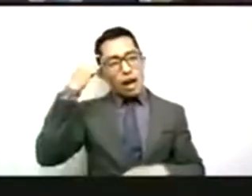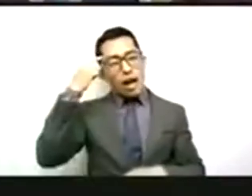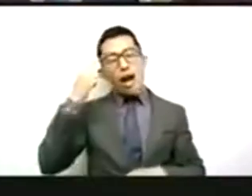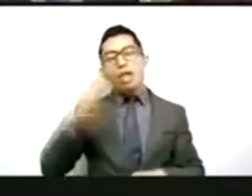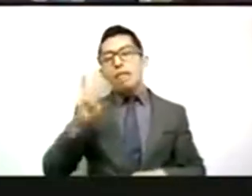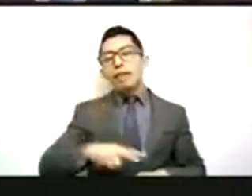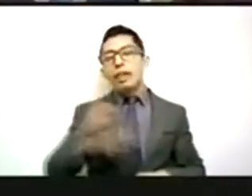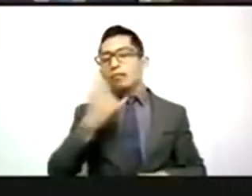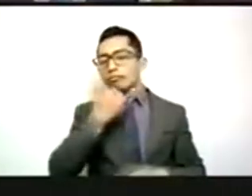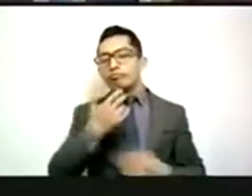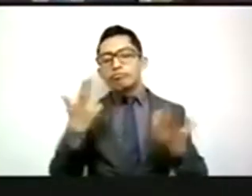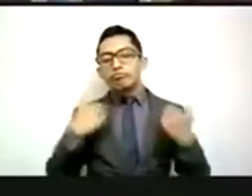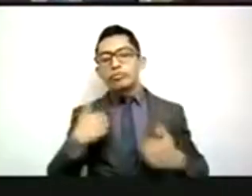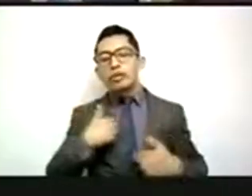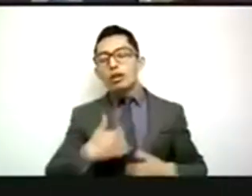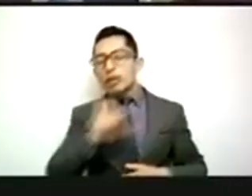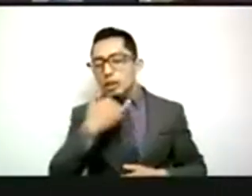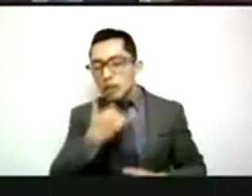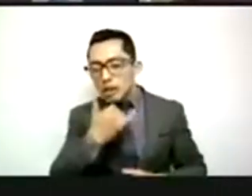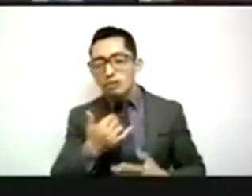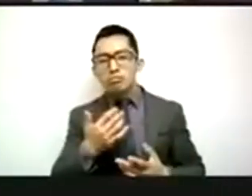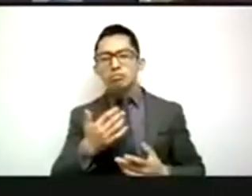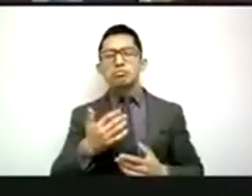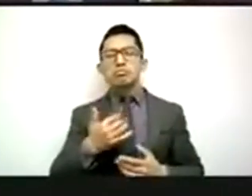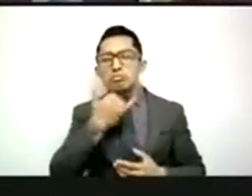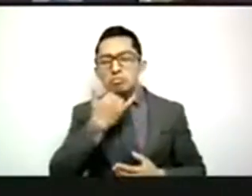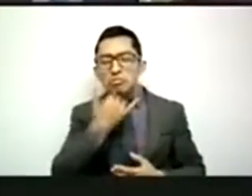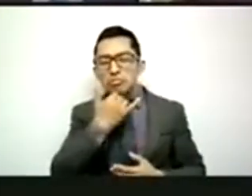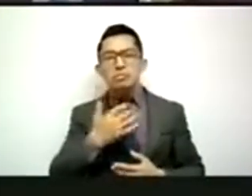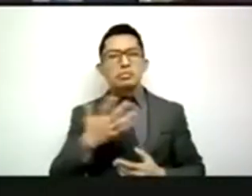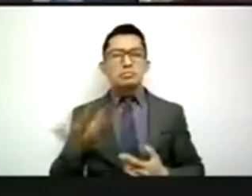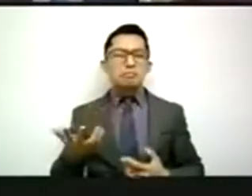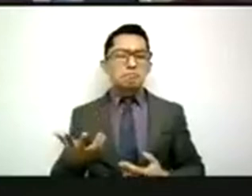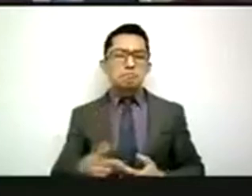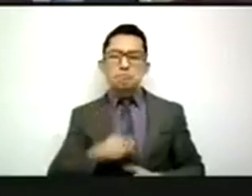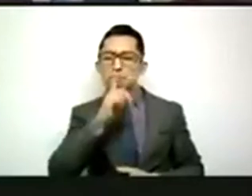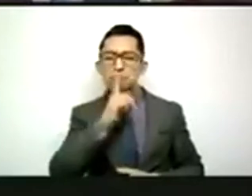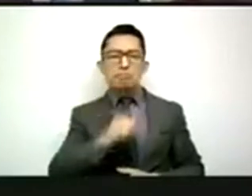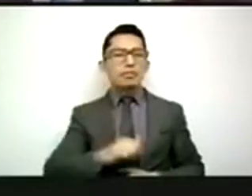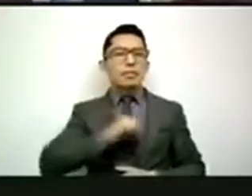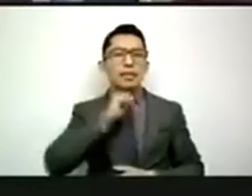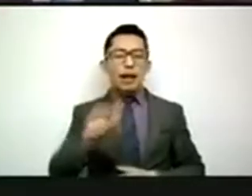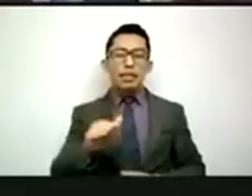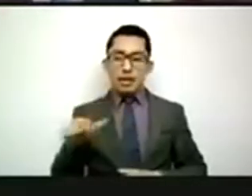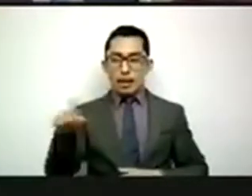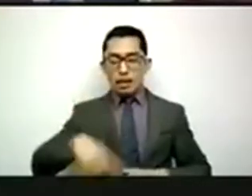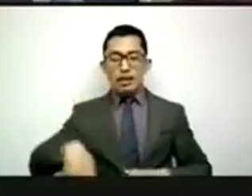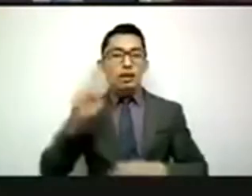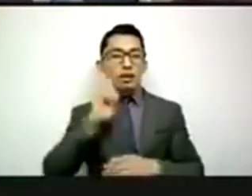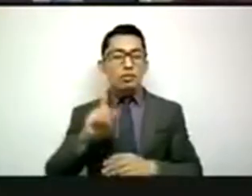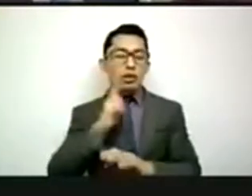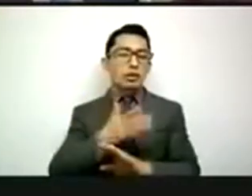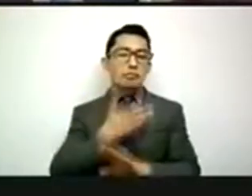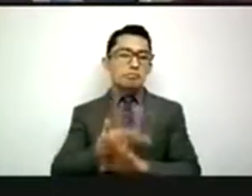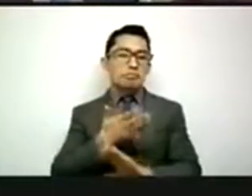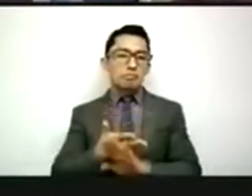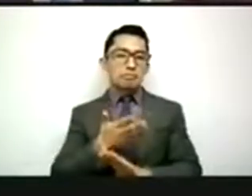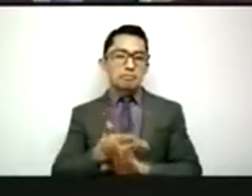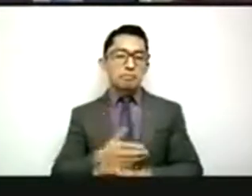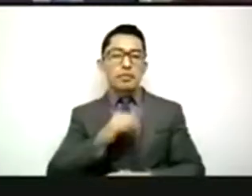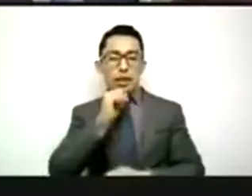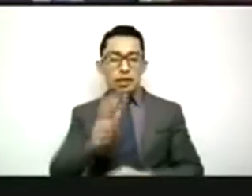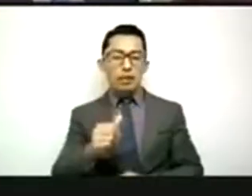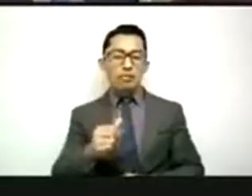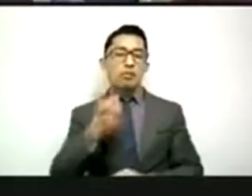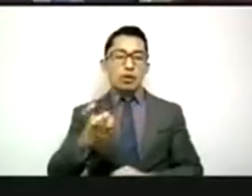de manera anticipada, hacia las mujeres que fueron violentadas en este asunto. Así es que a mí me